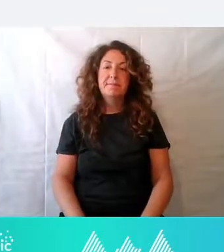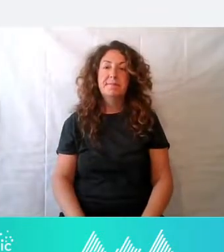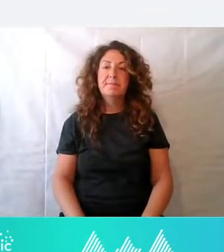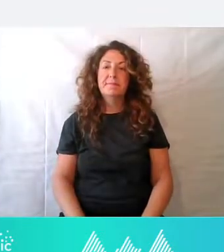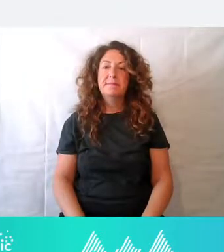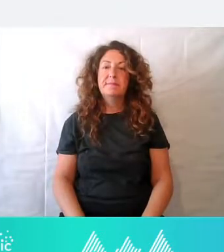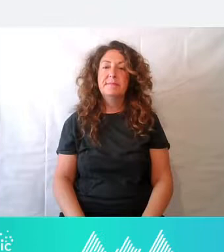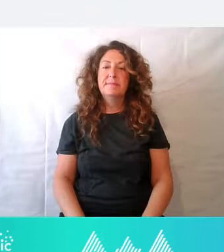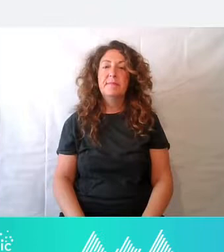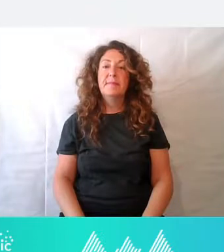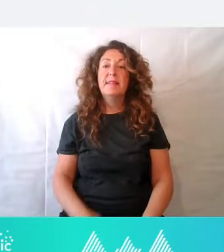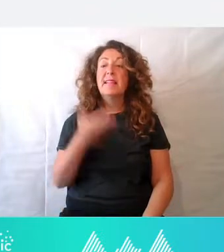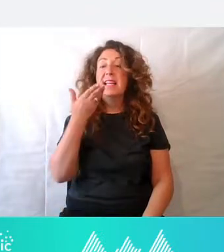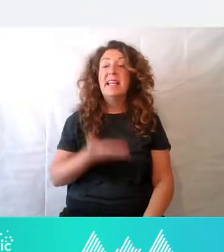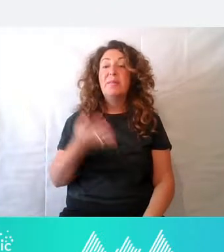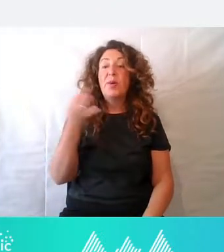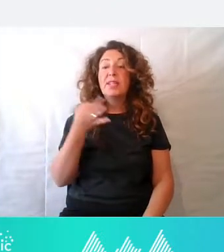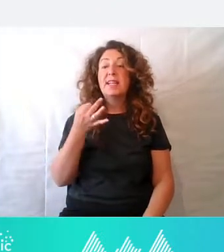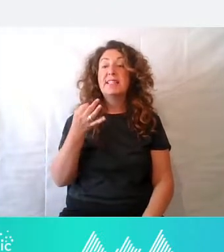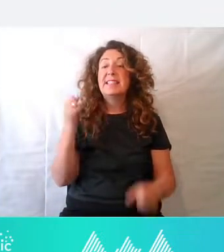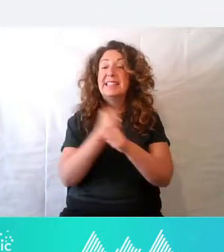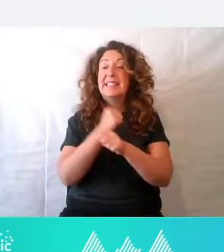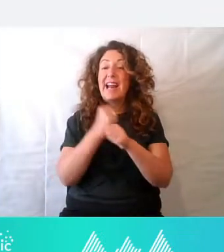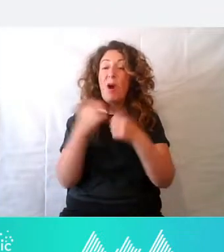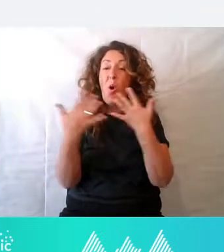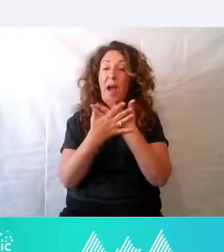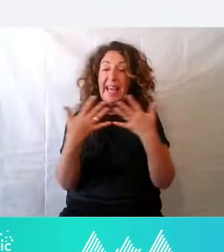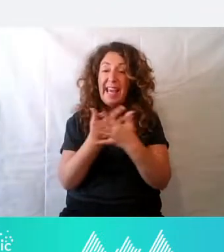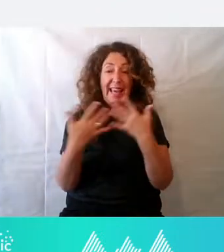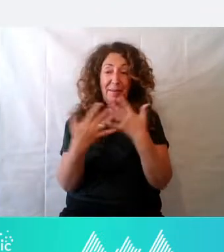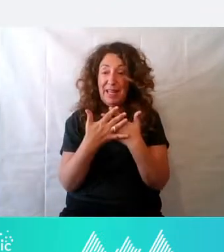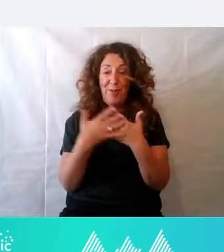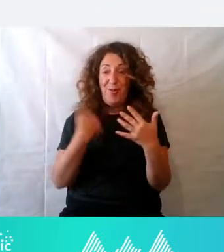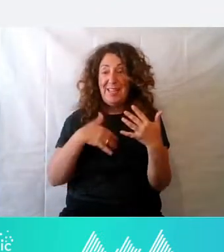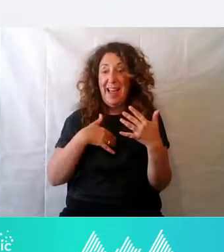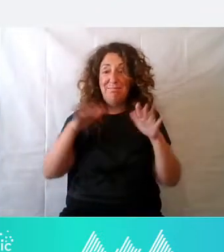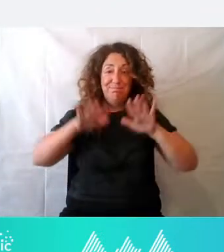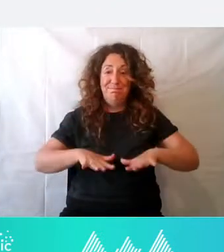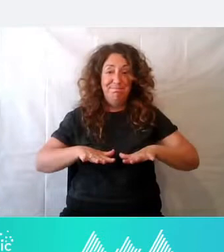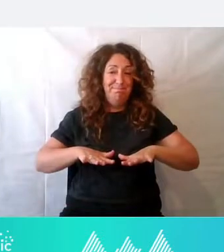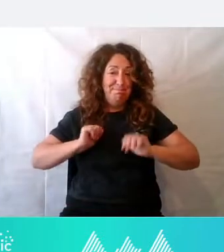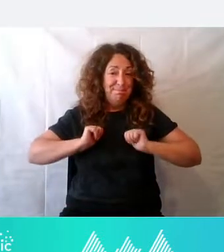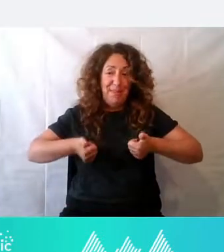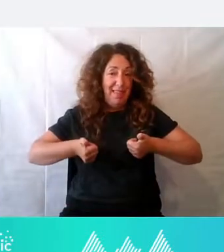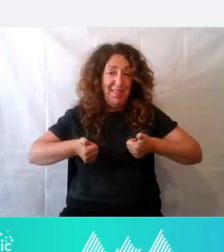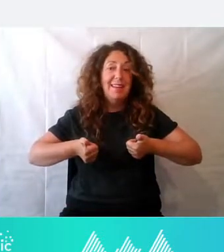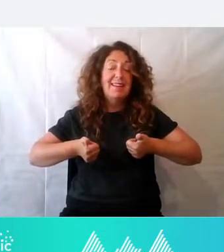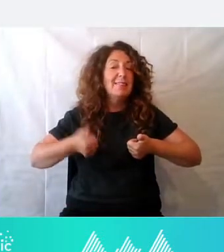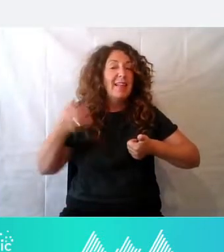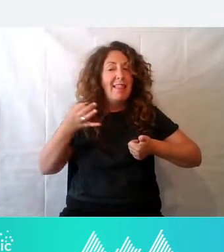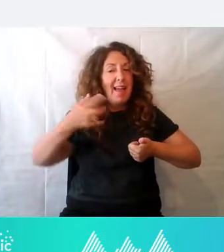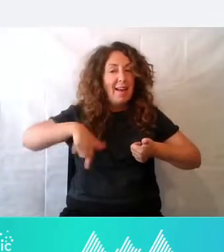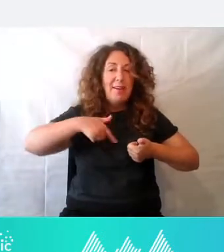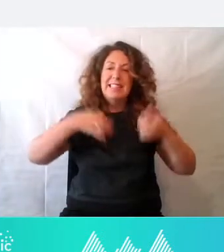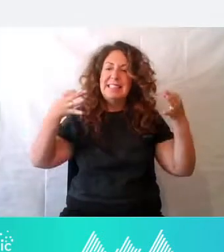modelo de trabajo híbrido ha llegado para quedarse con lo cual hay que asegurarse de que las personas